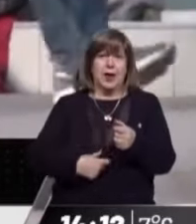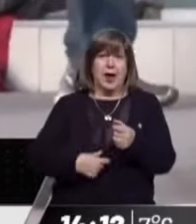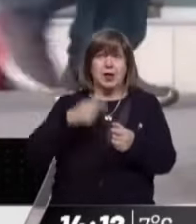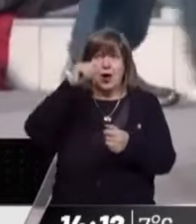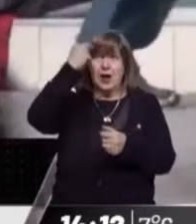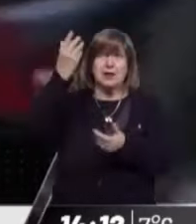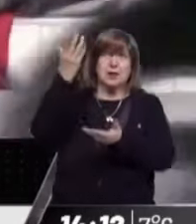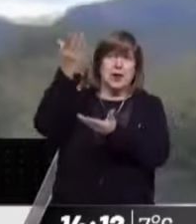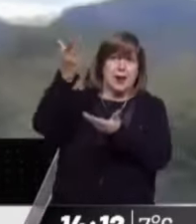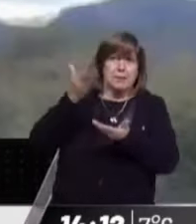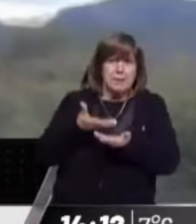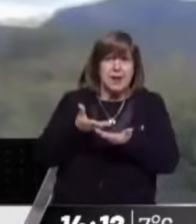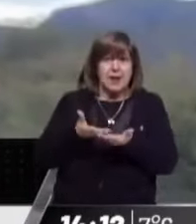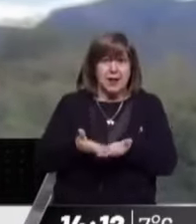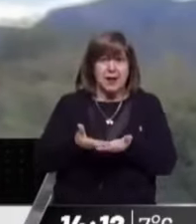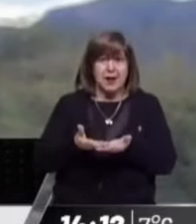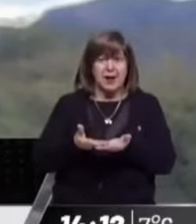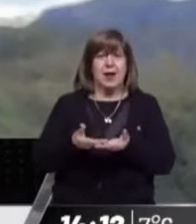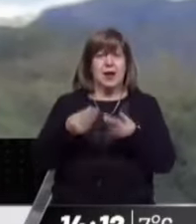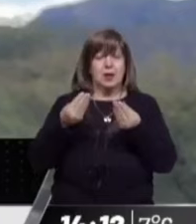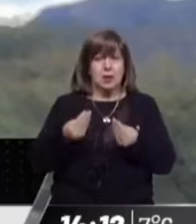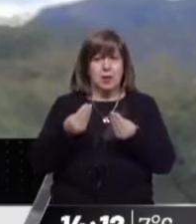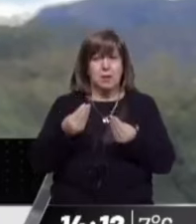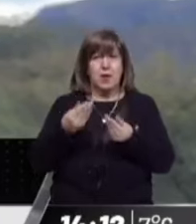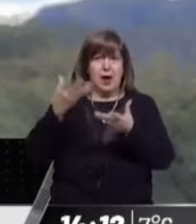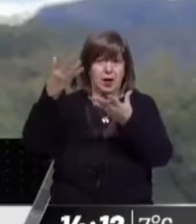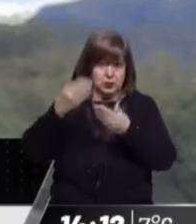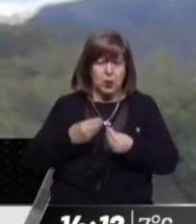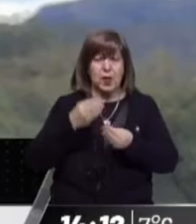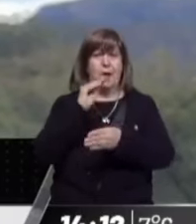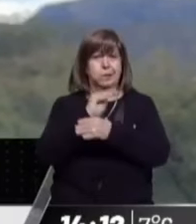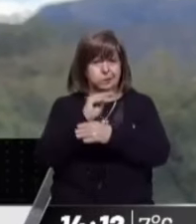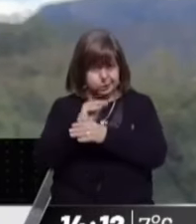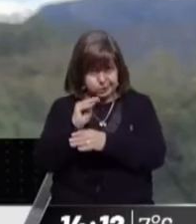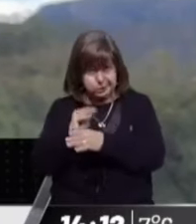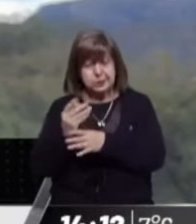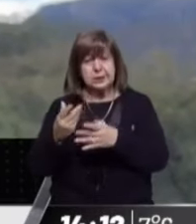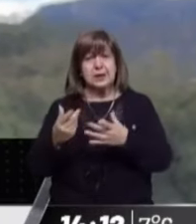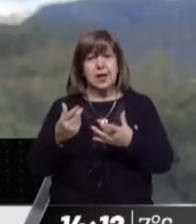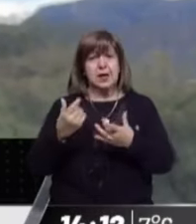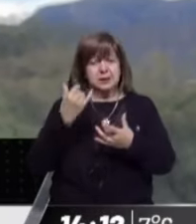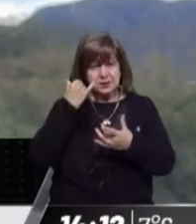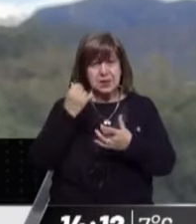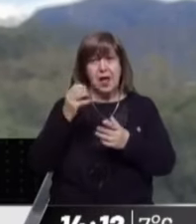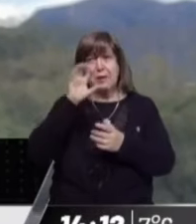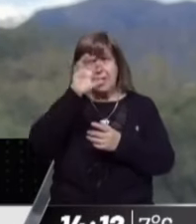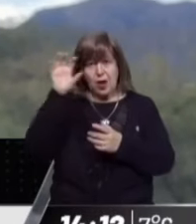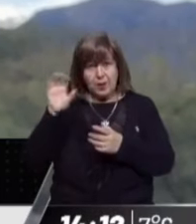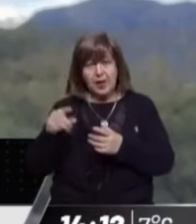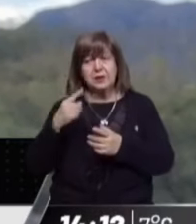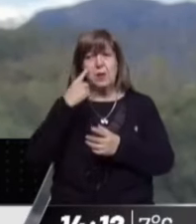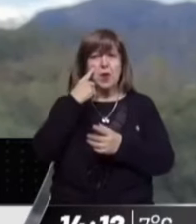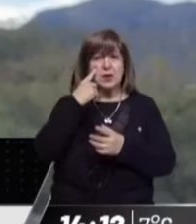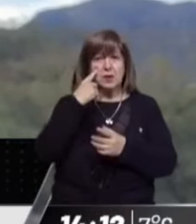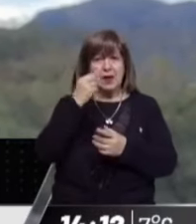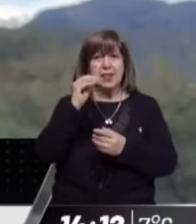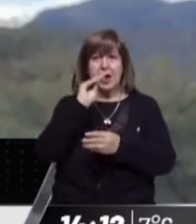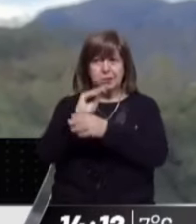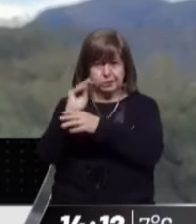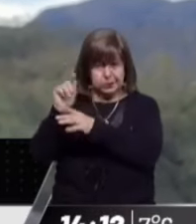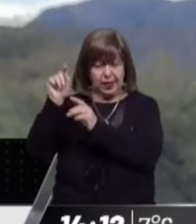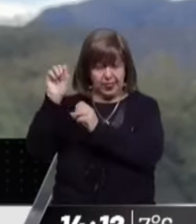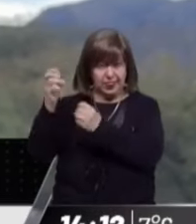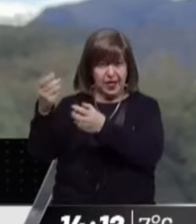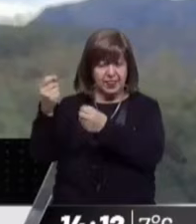nacional eh Más allá de la de la asistencia alimentaria o recursos que están llegando a las provincias los municipios y